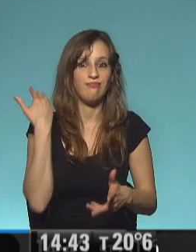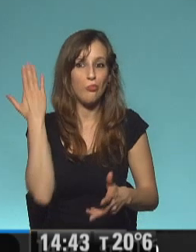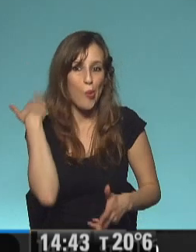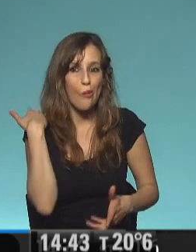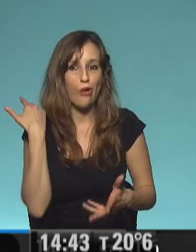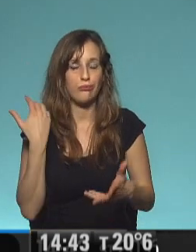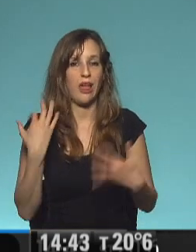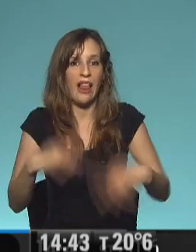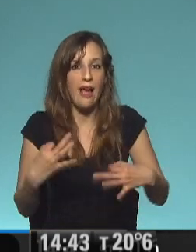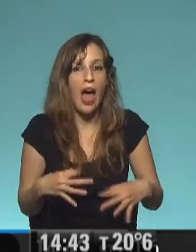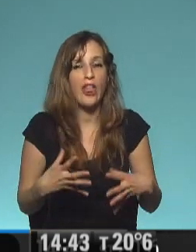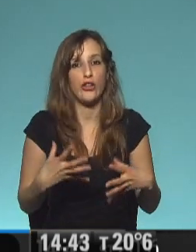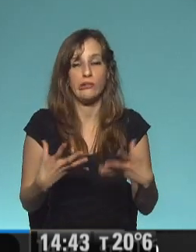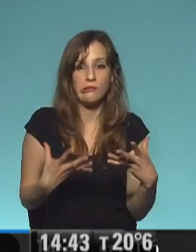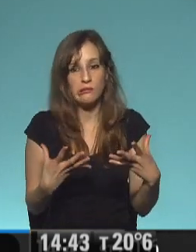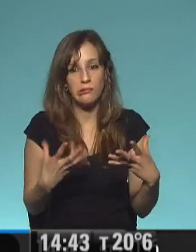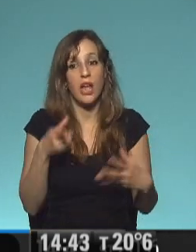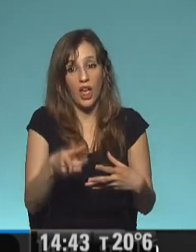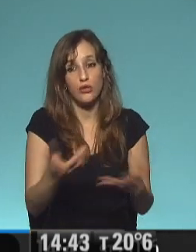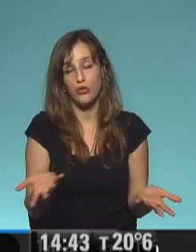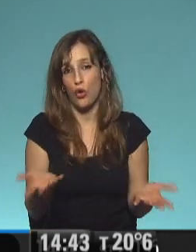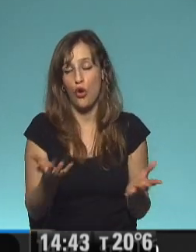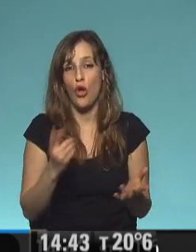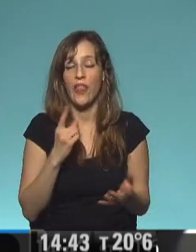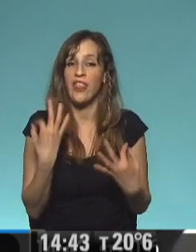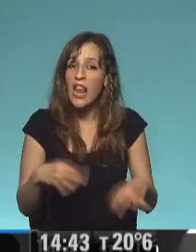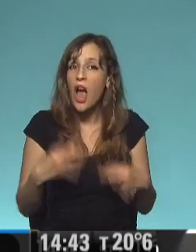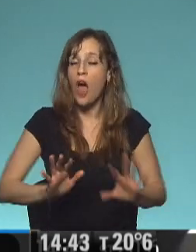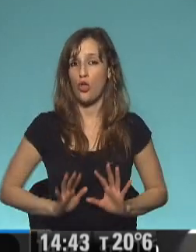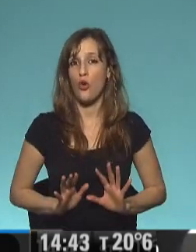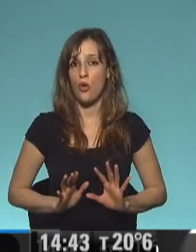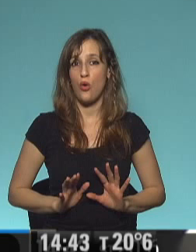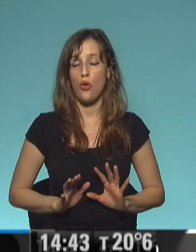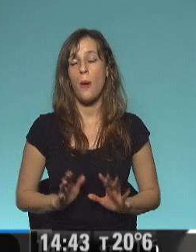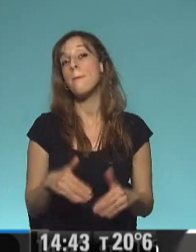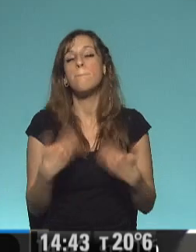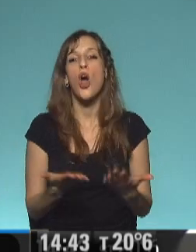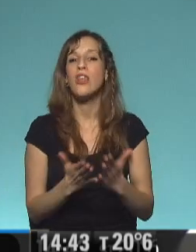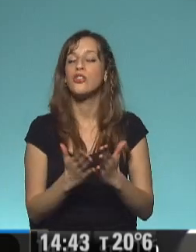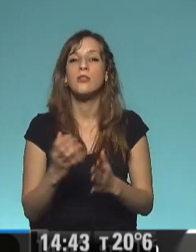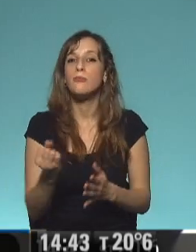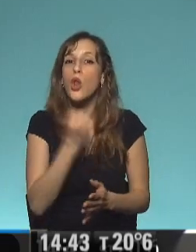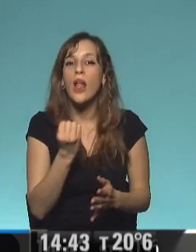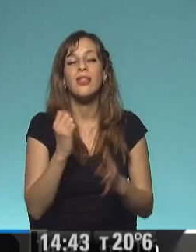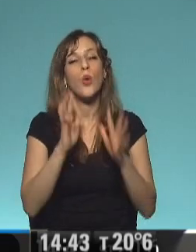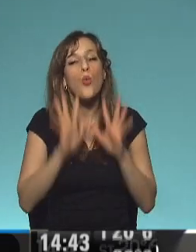pulmonar, puede significar una víctima. Hay que moverse con mucho cuidado y hay que ver todas las aristas.